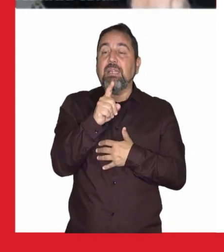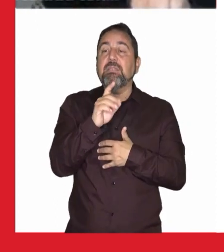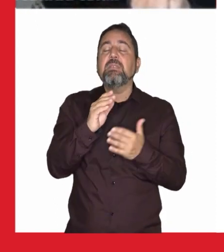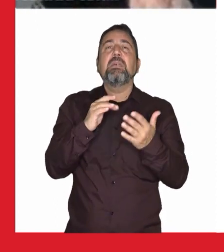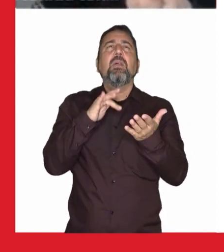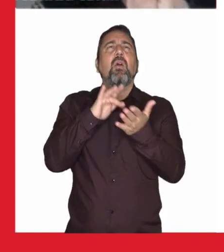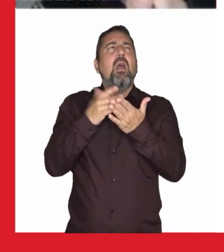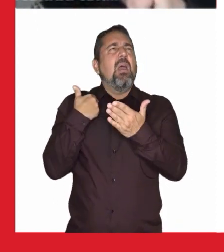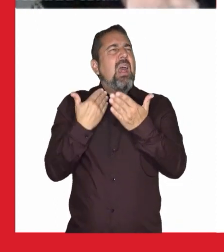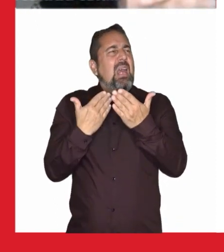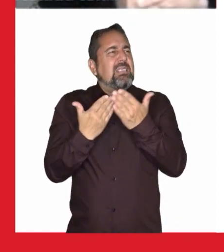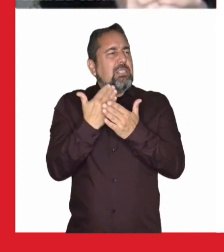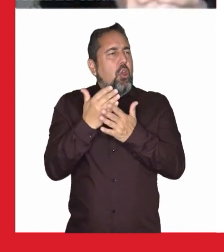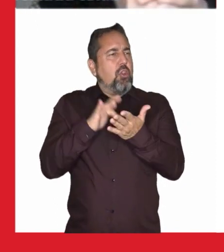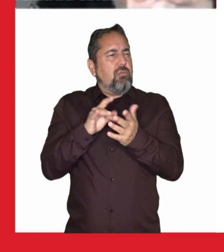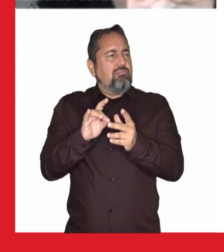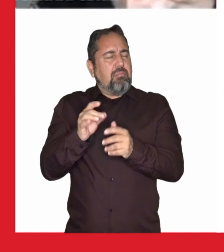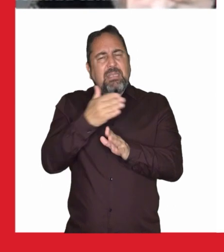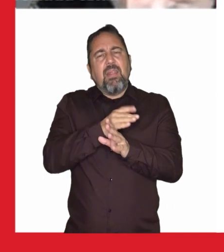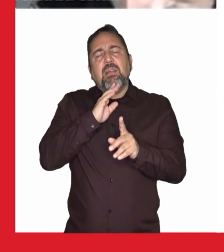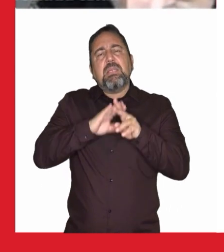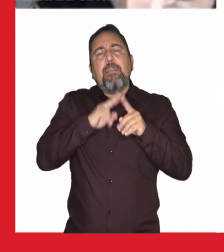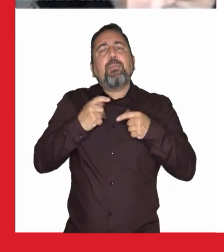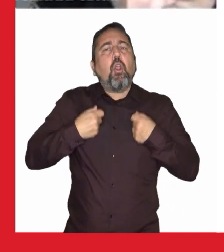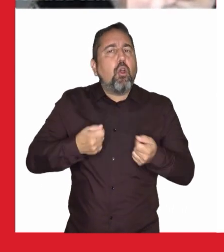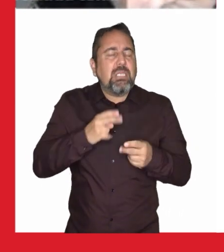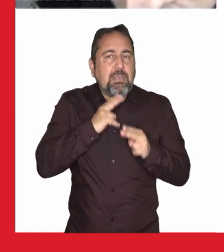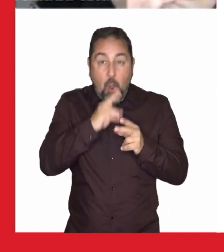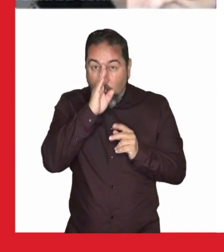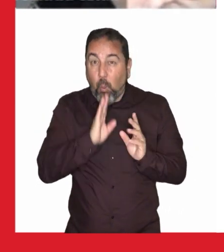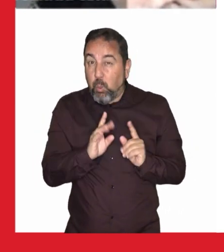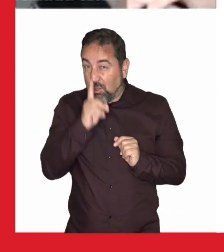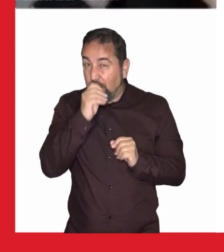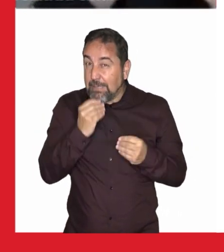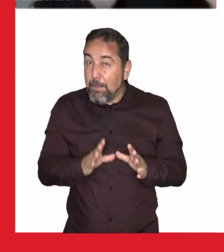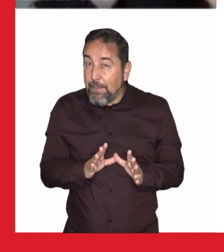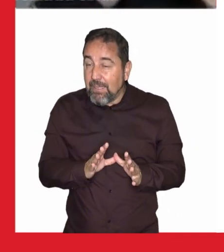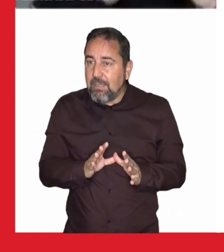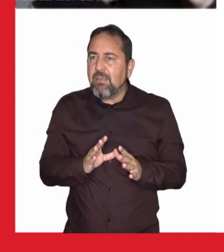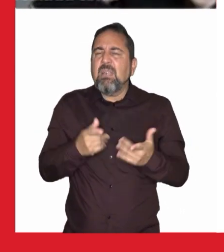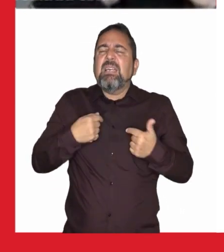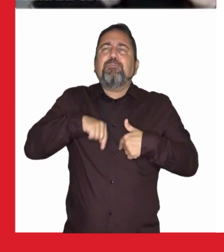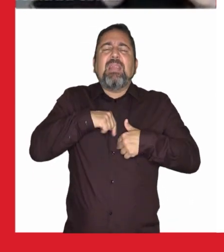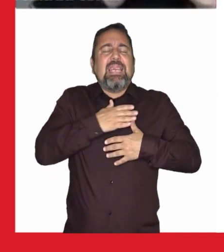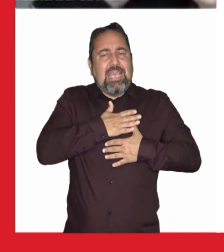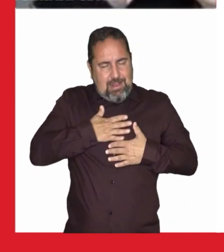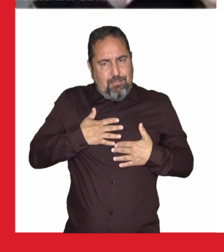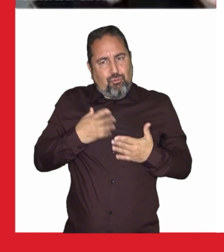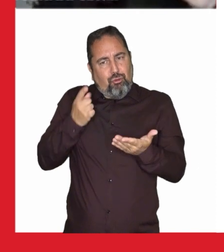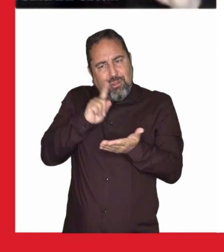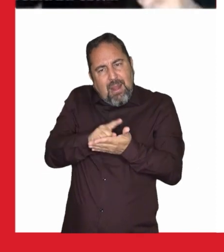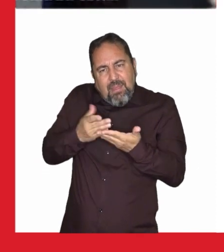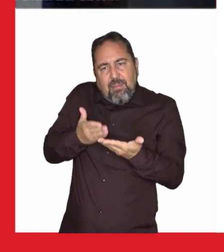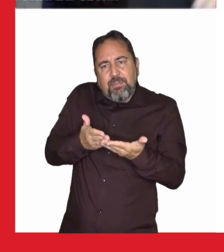¿Os acordáis que en la sesión pasada estuvimos hablando de los costes ocultos? ¿Os acordáis bien de